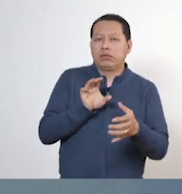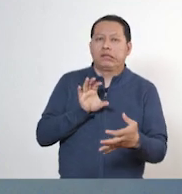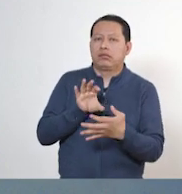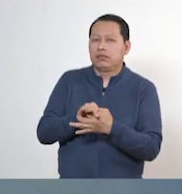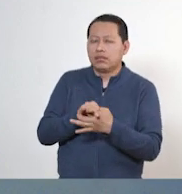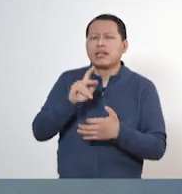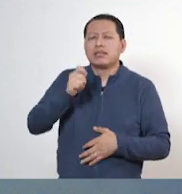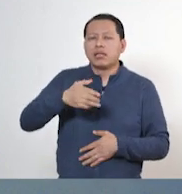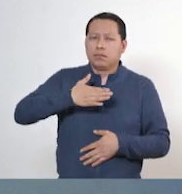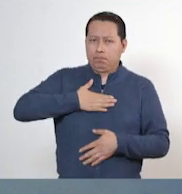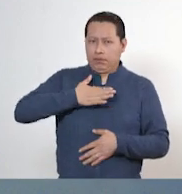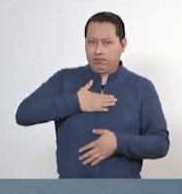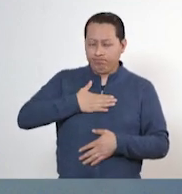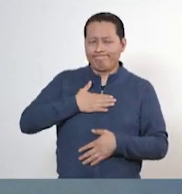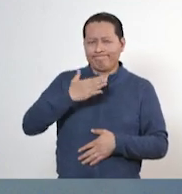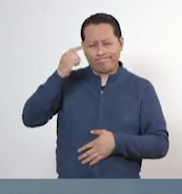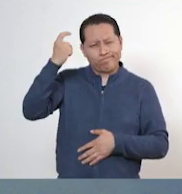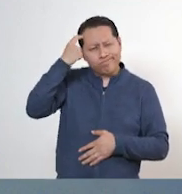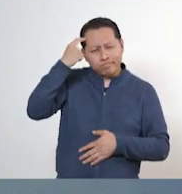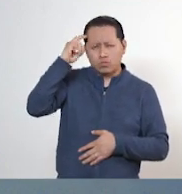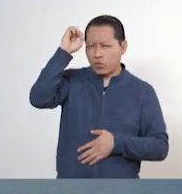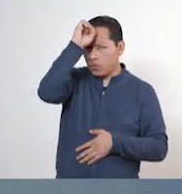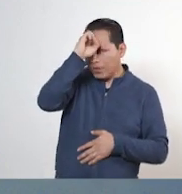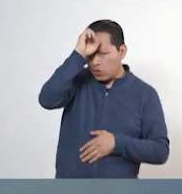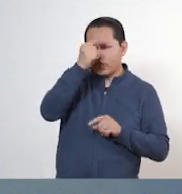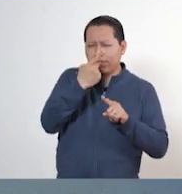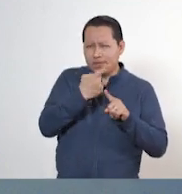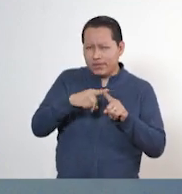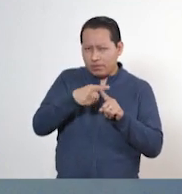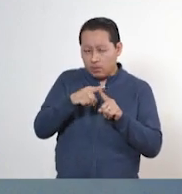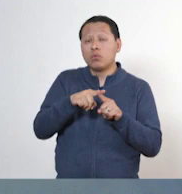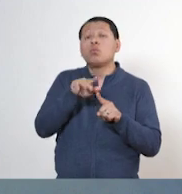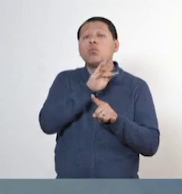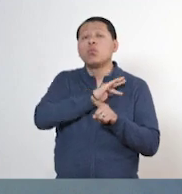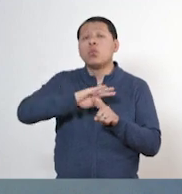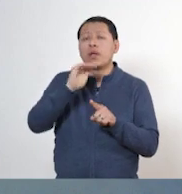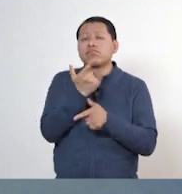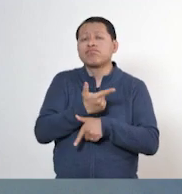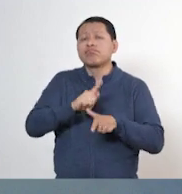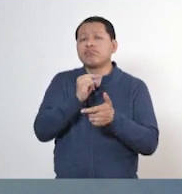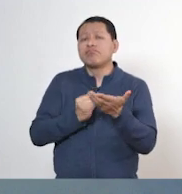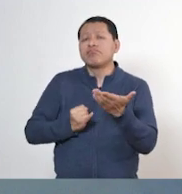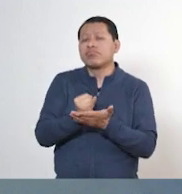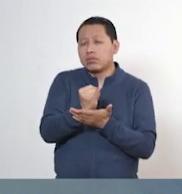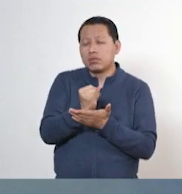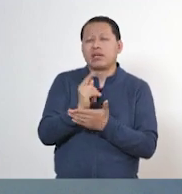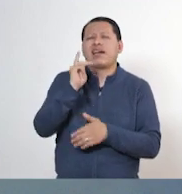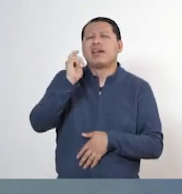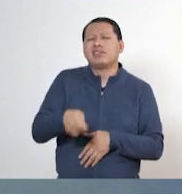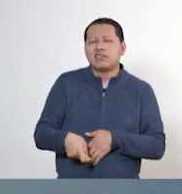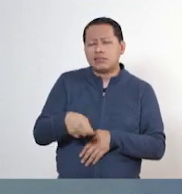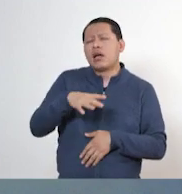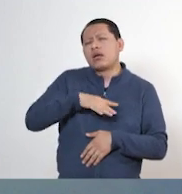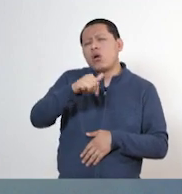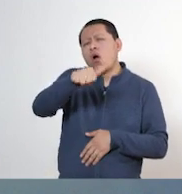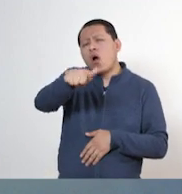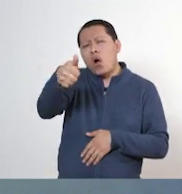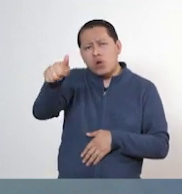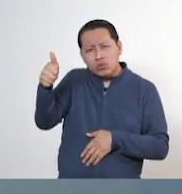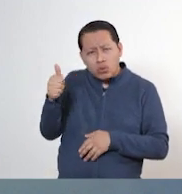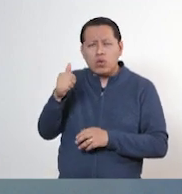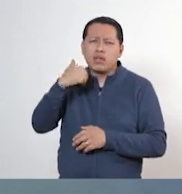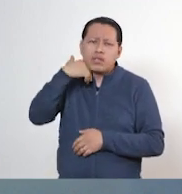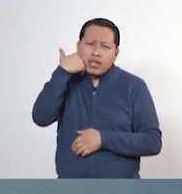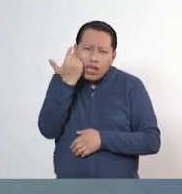bajo mi criterio y con autonomía. Quiere decir con independencia de la opinión de las demás personas o de los deseos